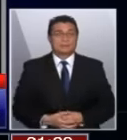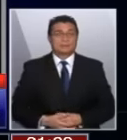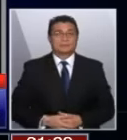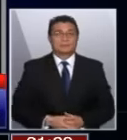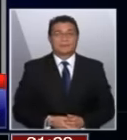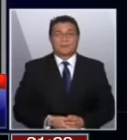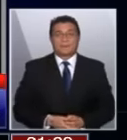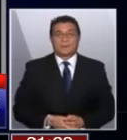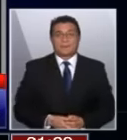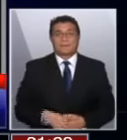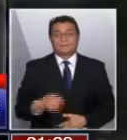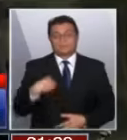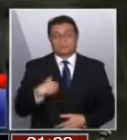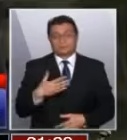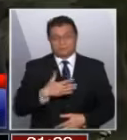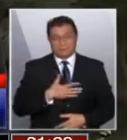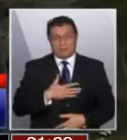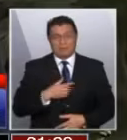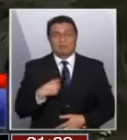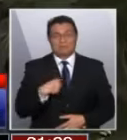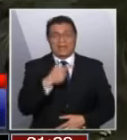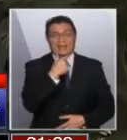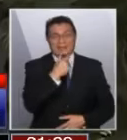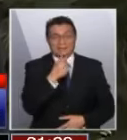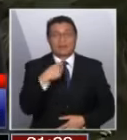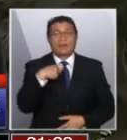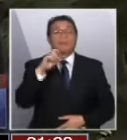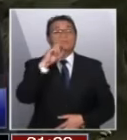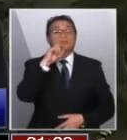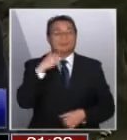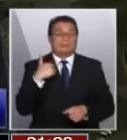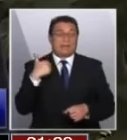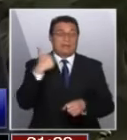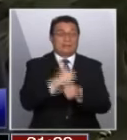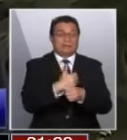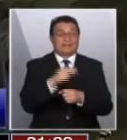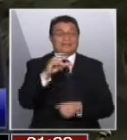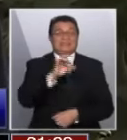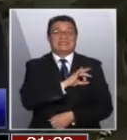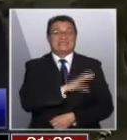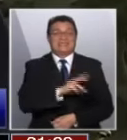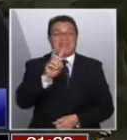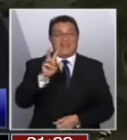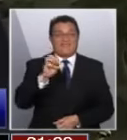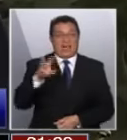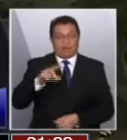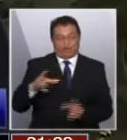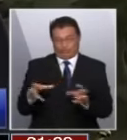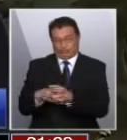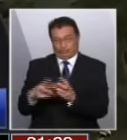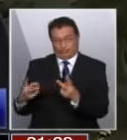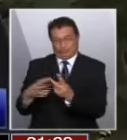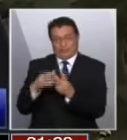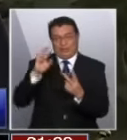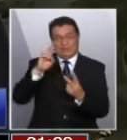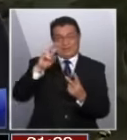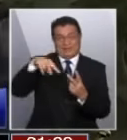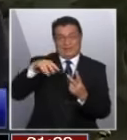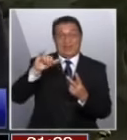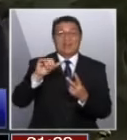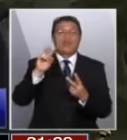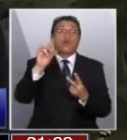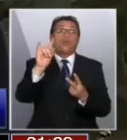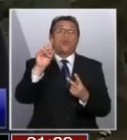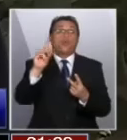RN a mí el que me interesa es quién va a ser el representante del sector de chile vamos y quiero decir lo siguiente